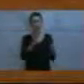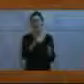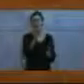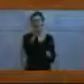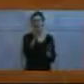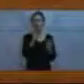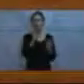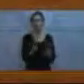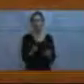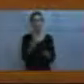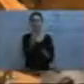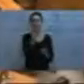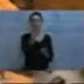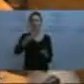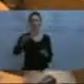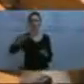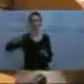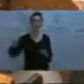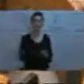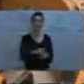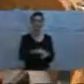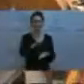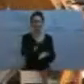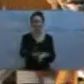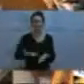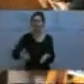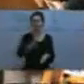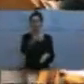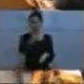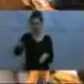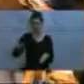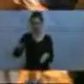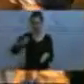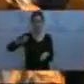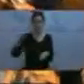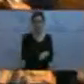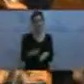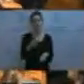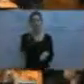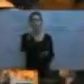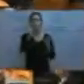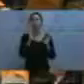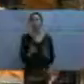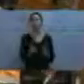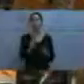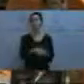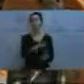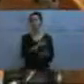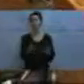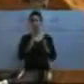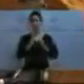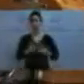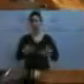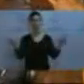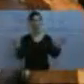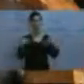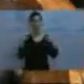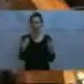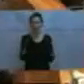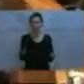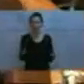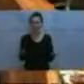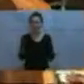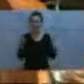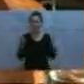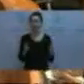315 euros por una niña o un niño en la red pública, insuficiente, con horarios insuficientes y con